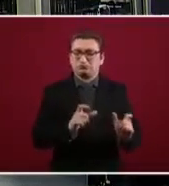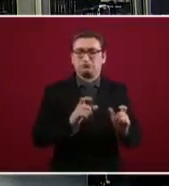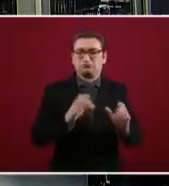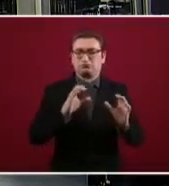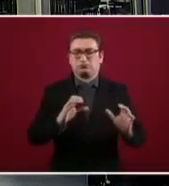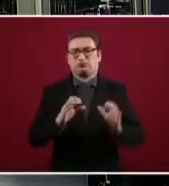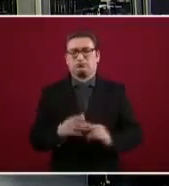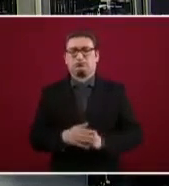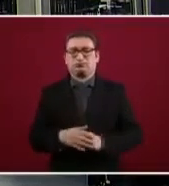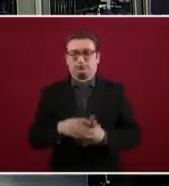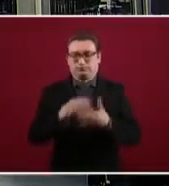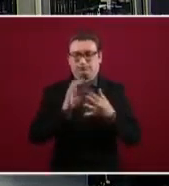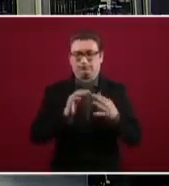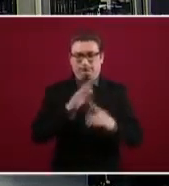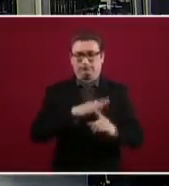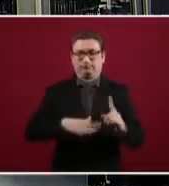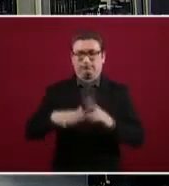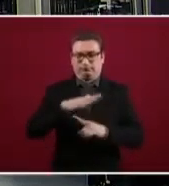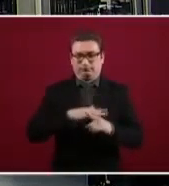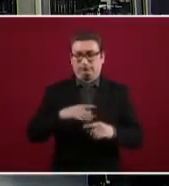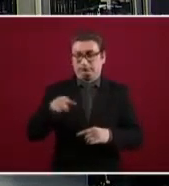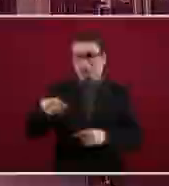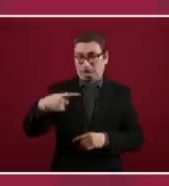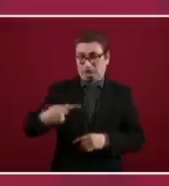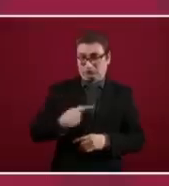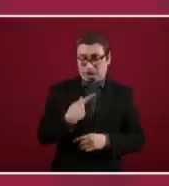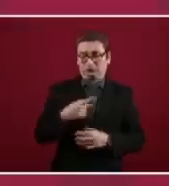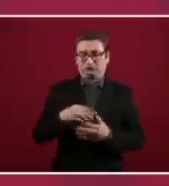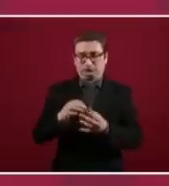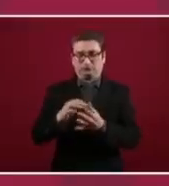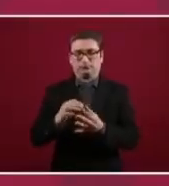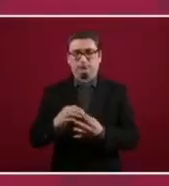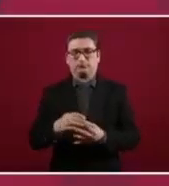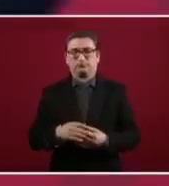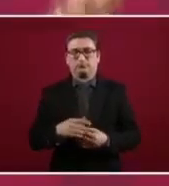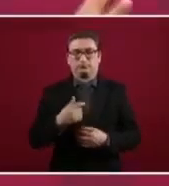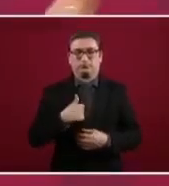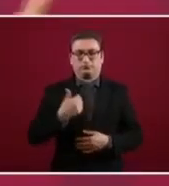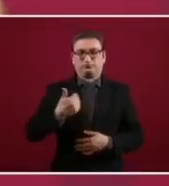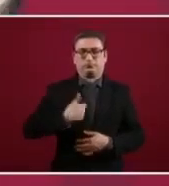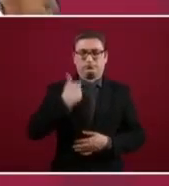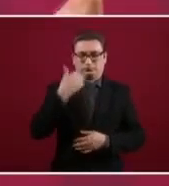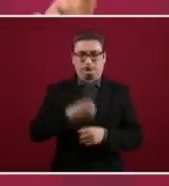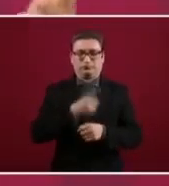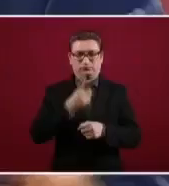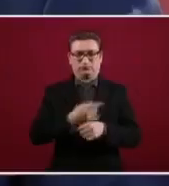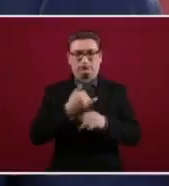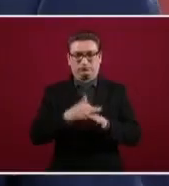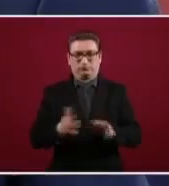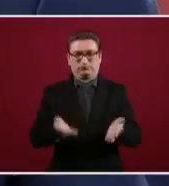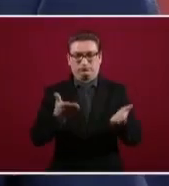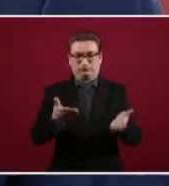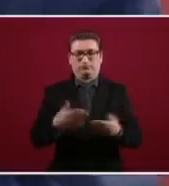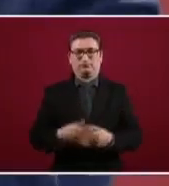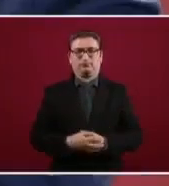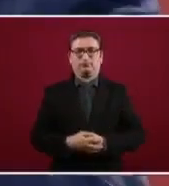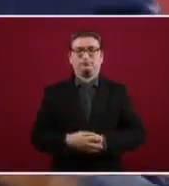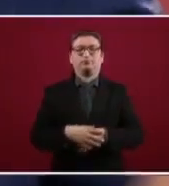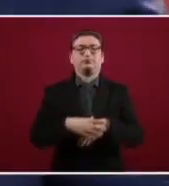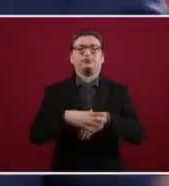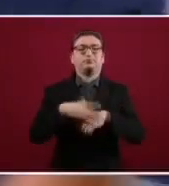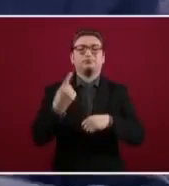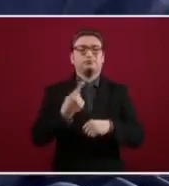y contextualizar y contestar tu pregunta porque me da la oportunidad de informar porque